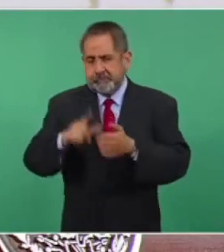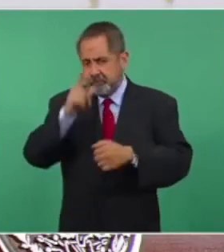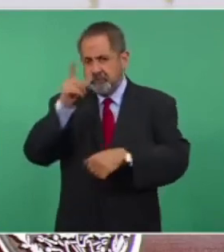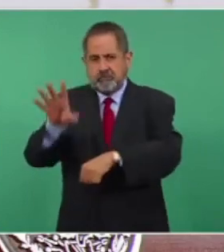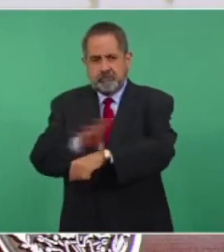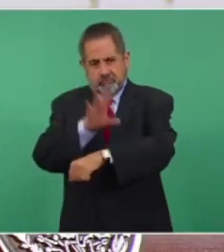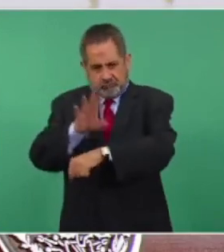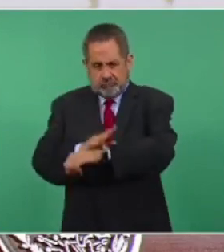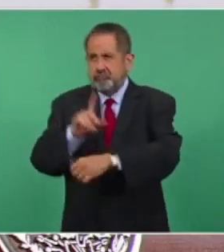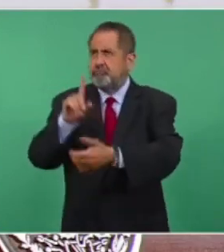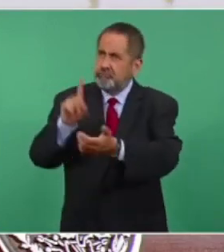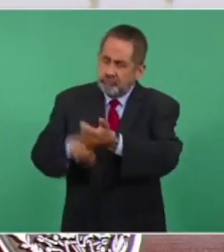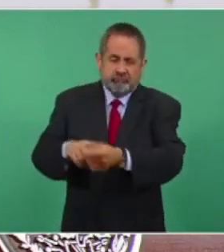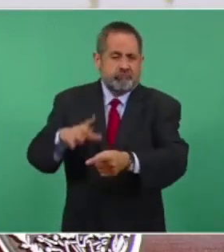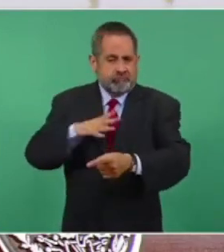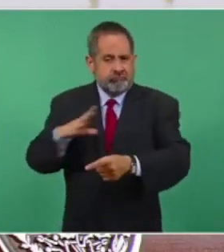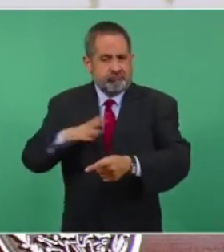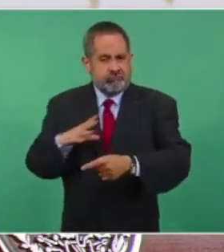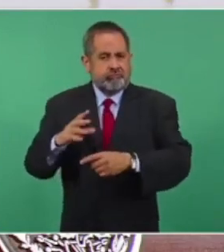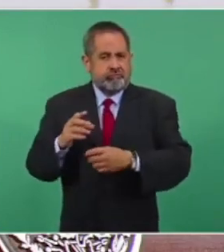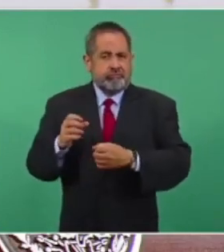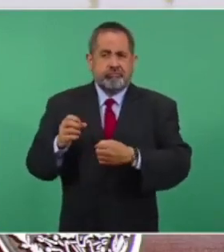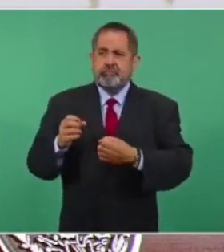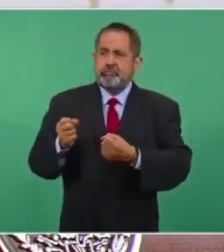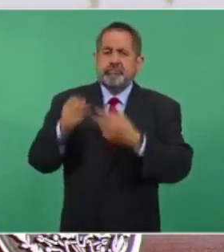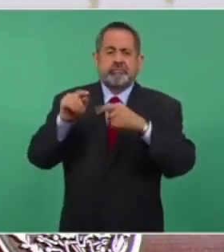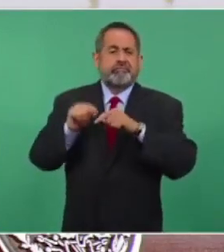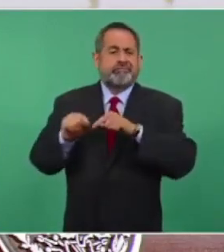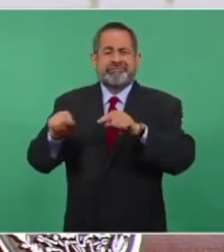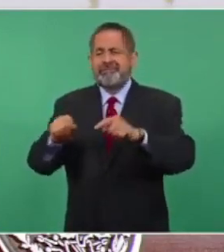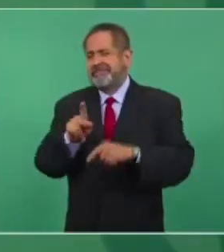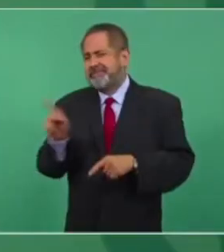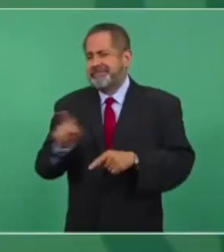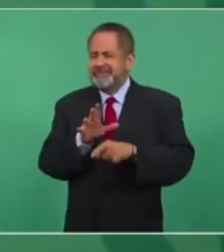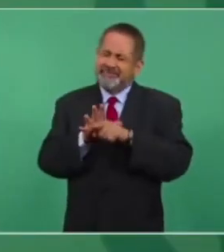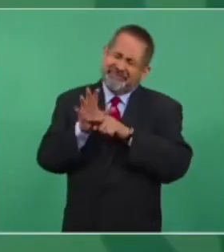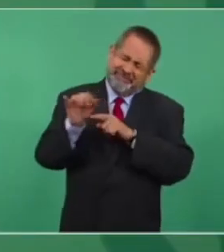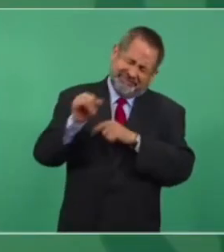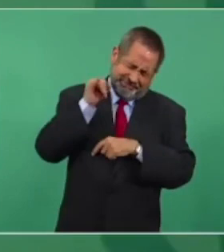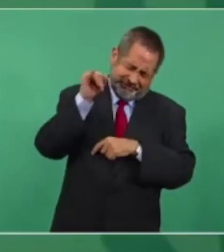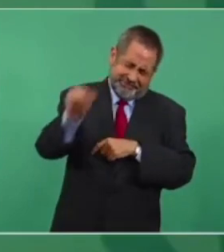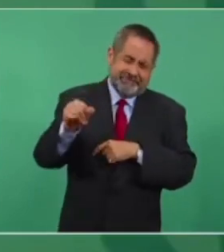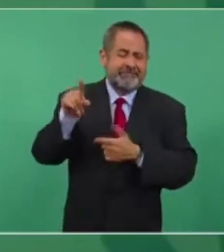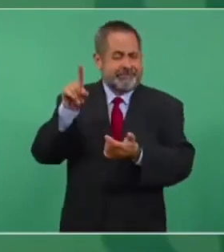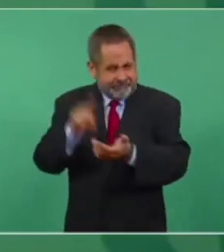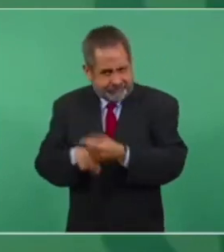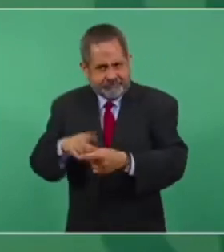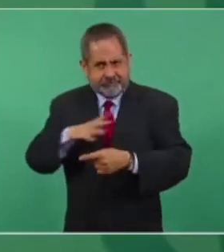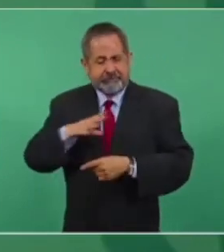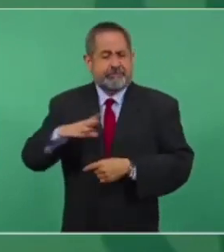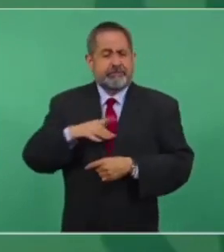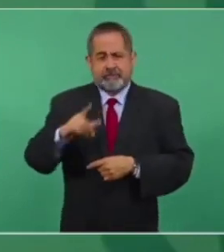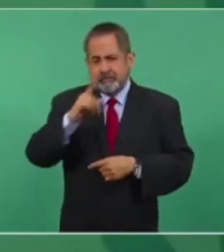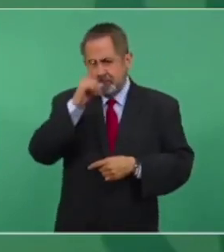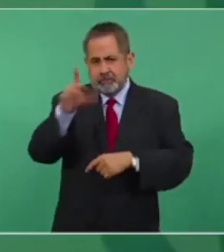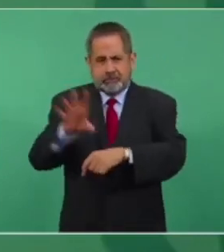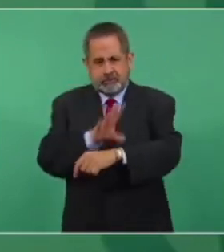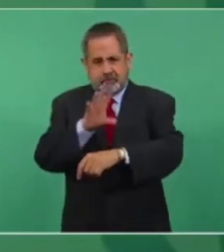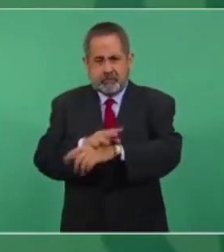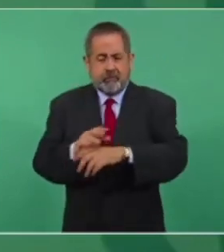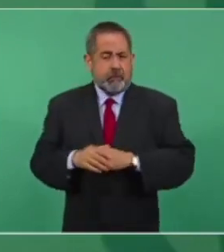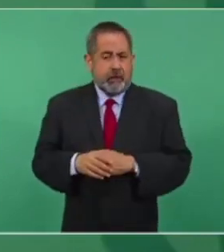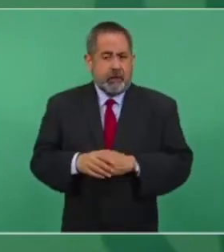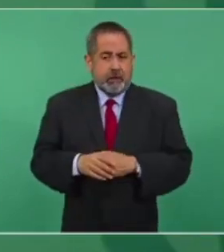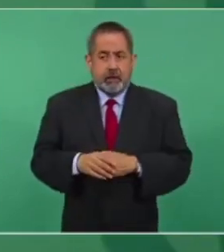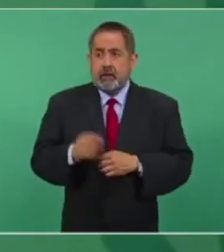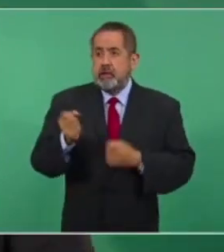tiene el servicio de energía eléctrica hasta en los pueblos más apartados. El porcentaje que queda